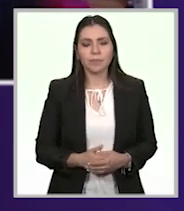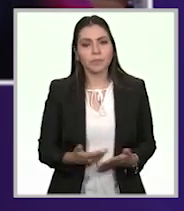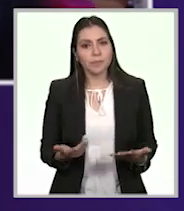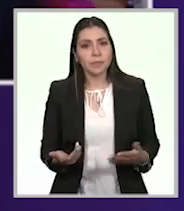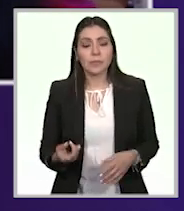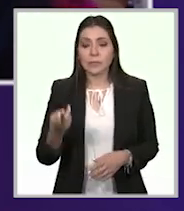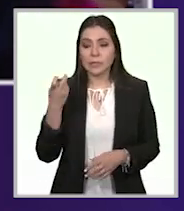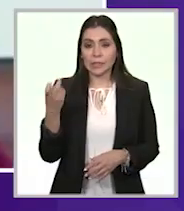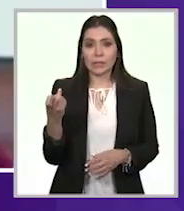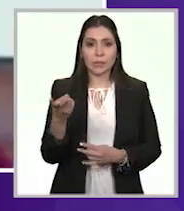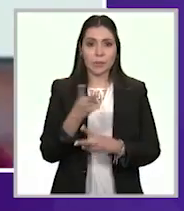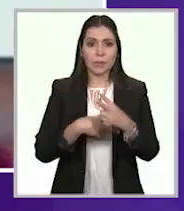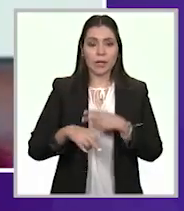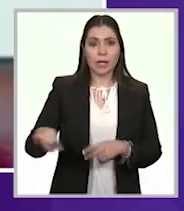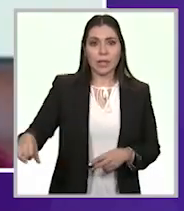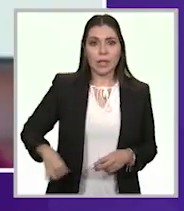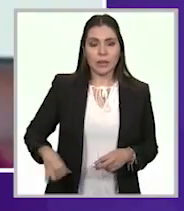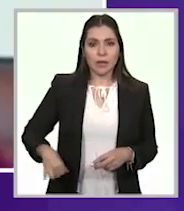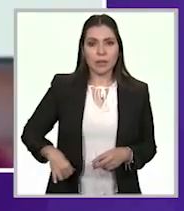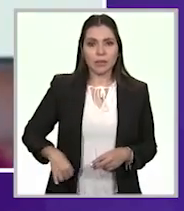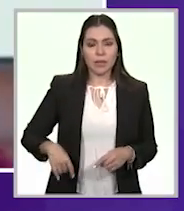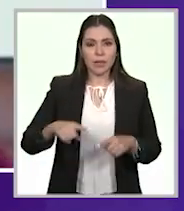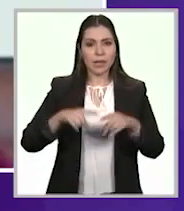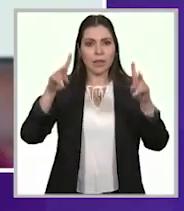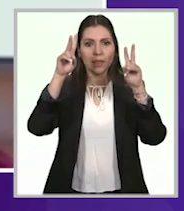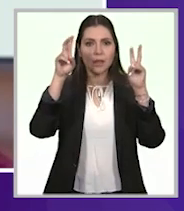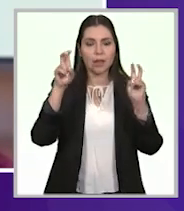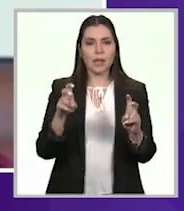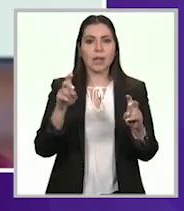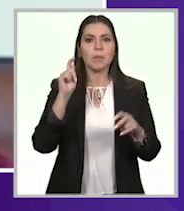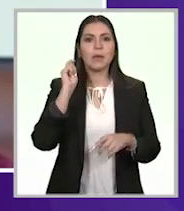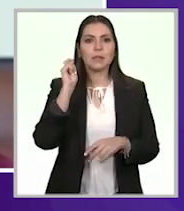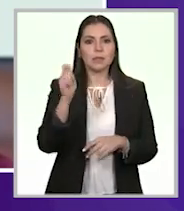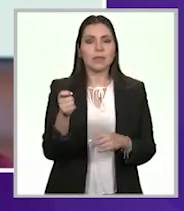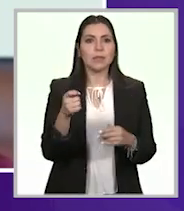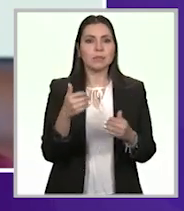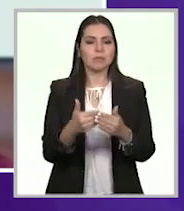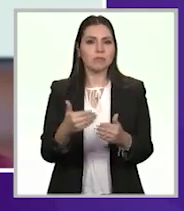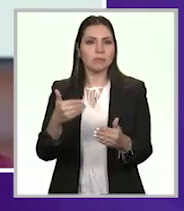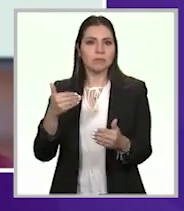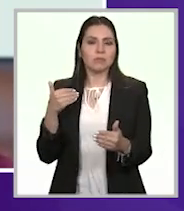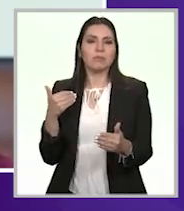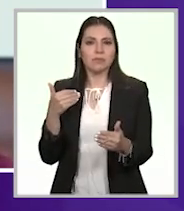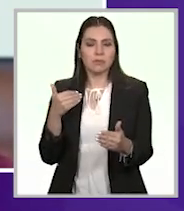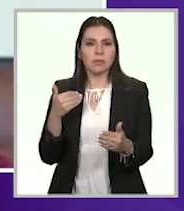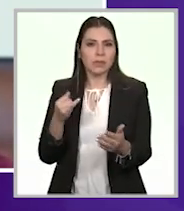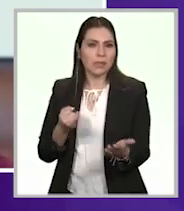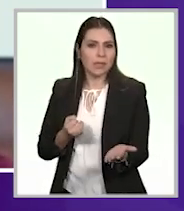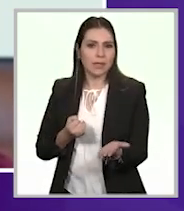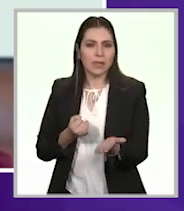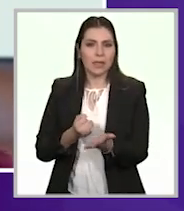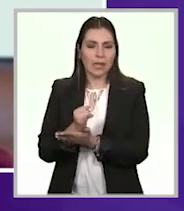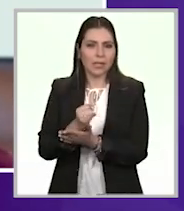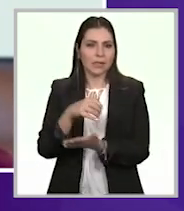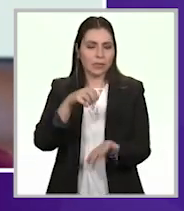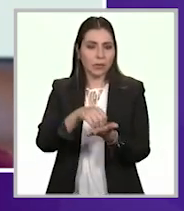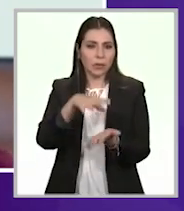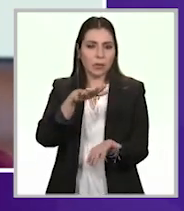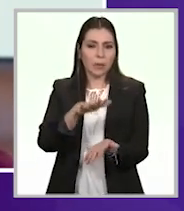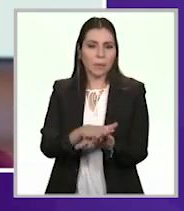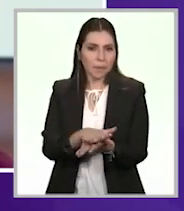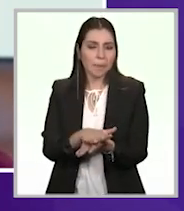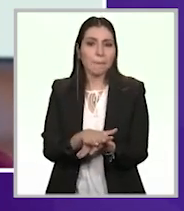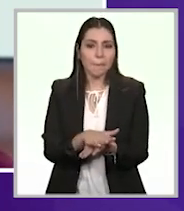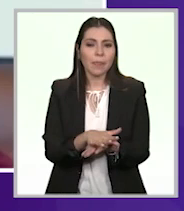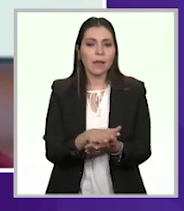Esto es lo que hace tan interesante el tema de precedentes, porque el precedente judicial a